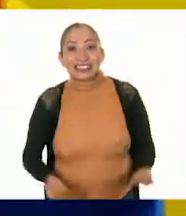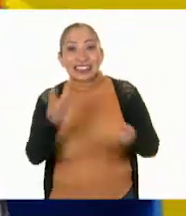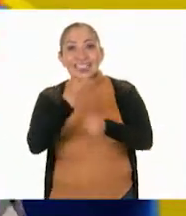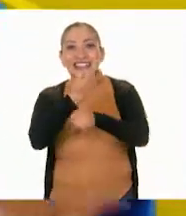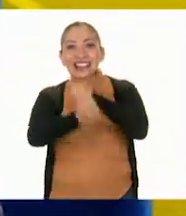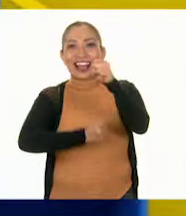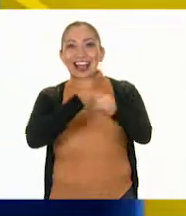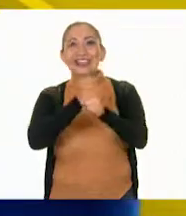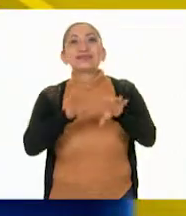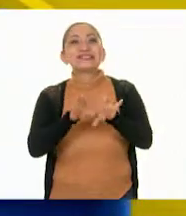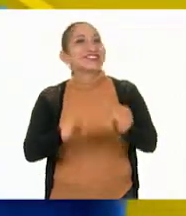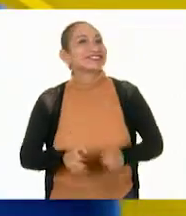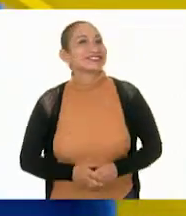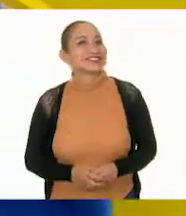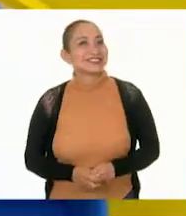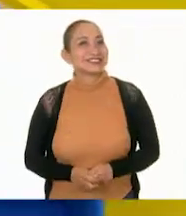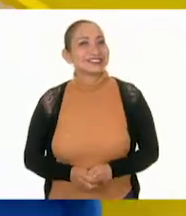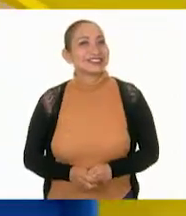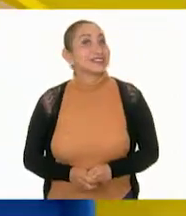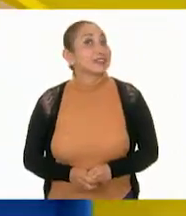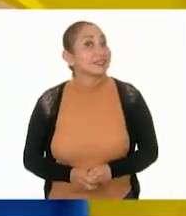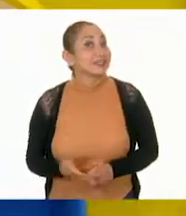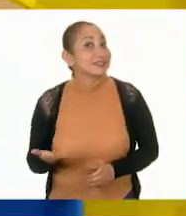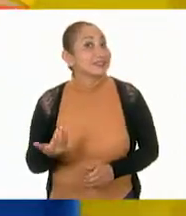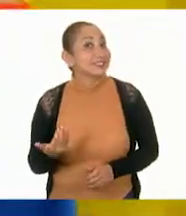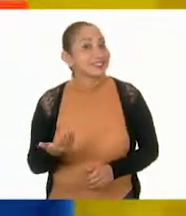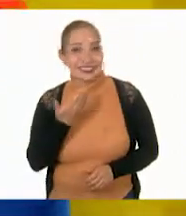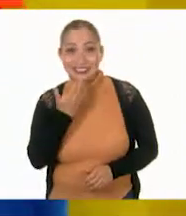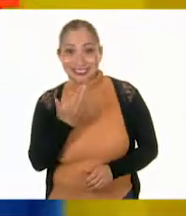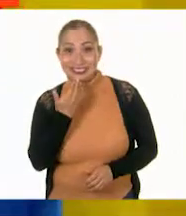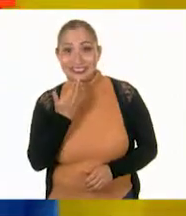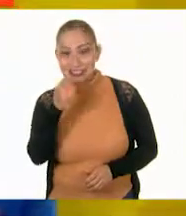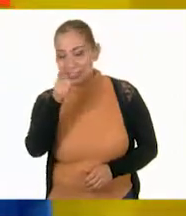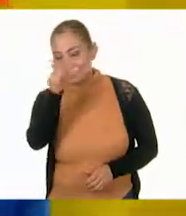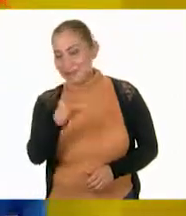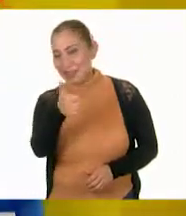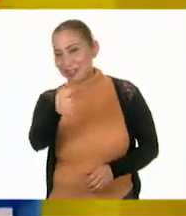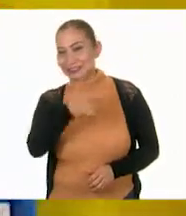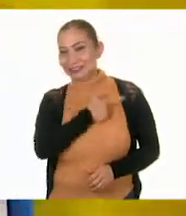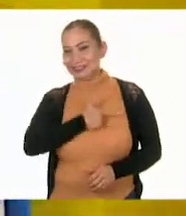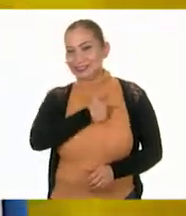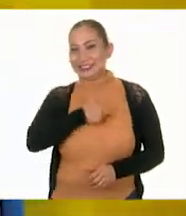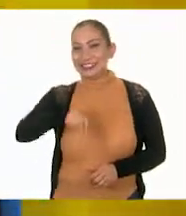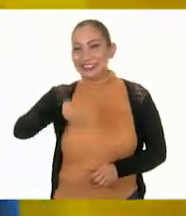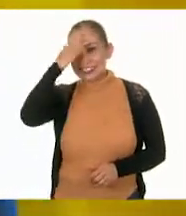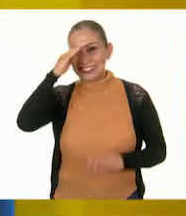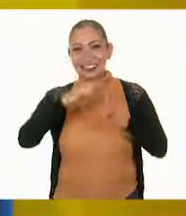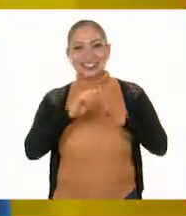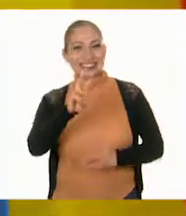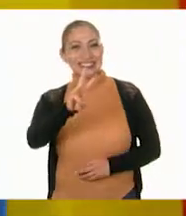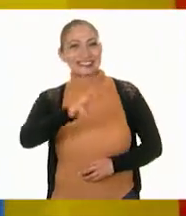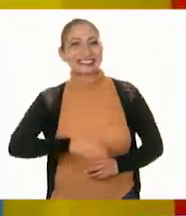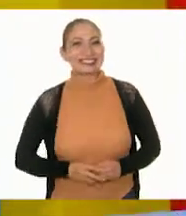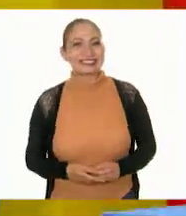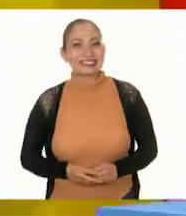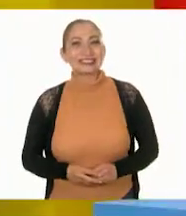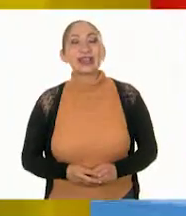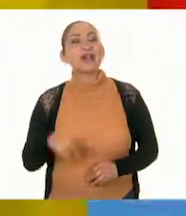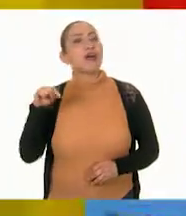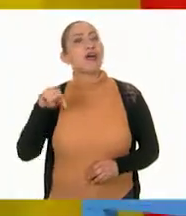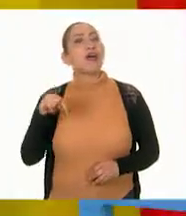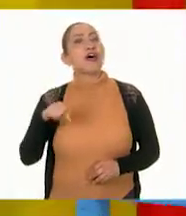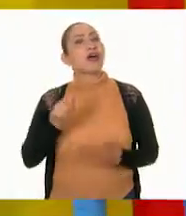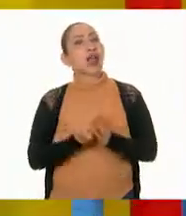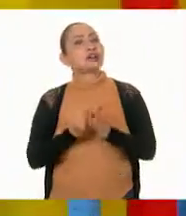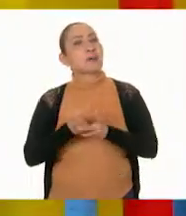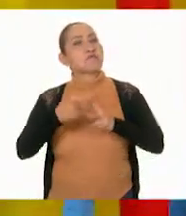tercero de primaria. ¿Cómo están? Muy bien, esa es la actitud que necesitamos aquí en Aprende en Casa 3. El día de hoy en la